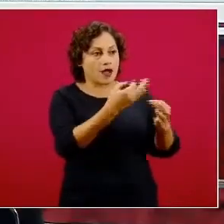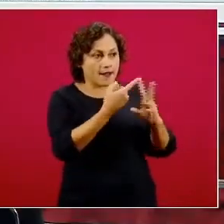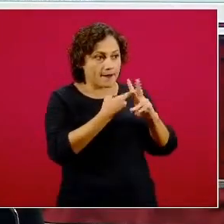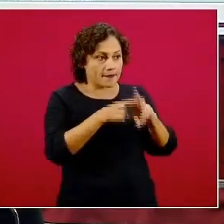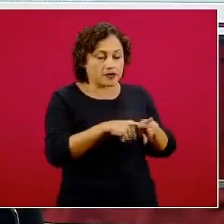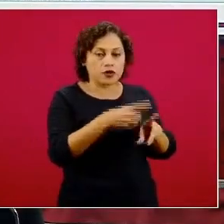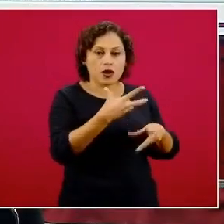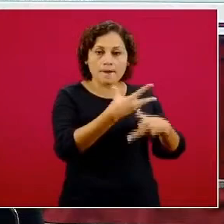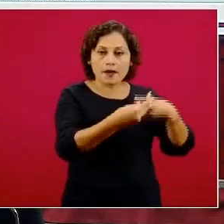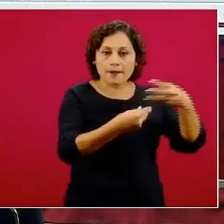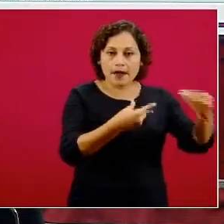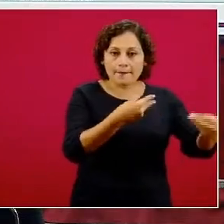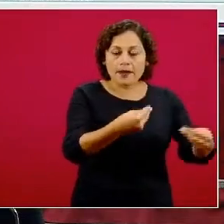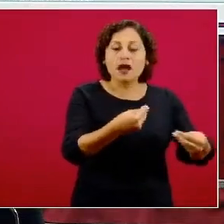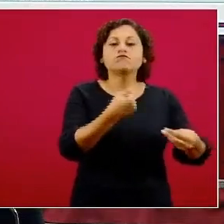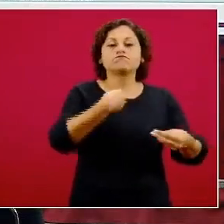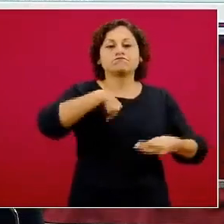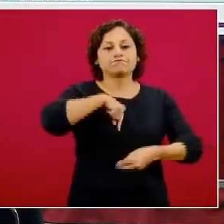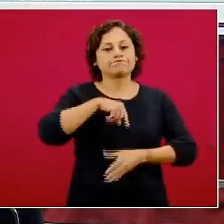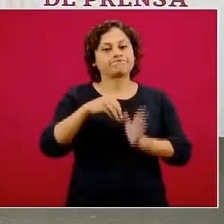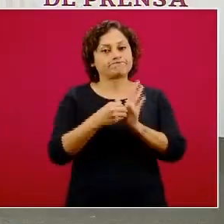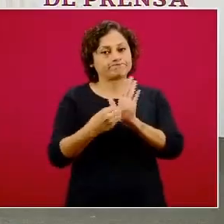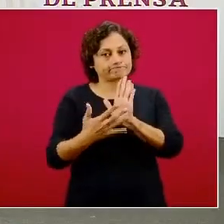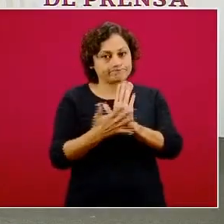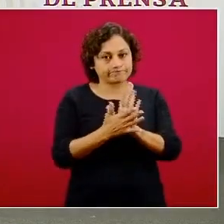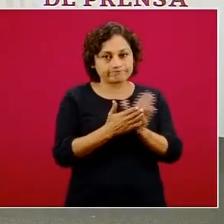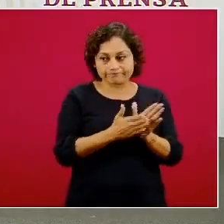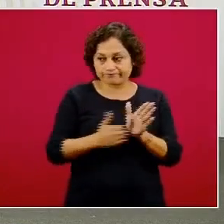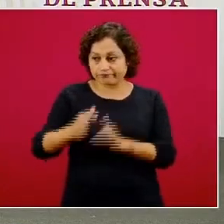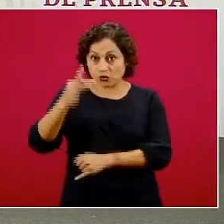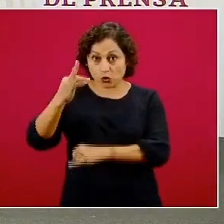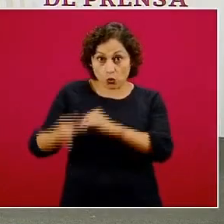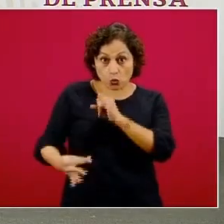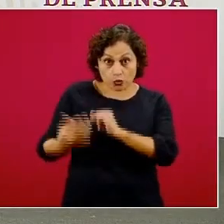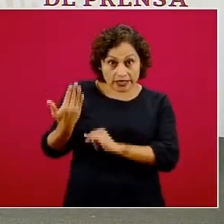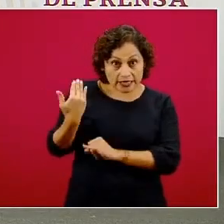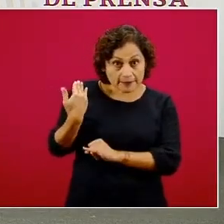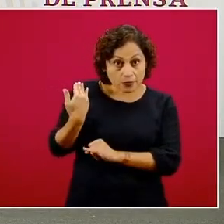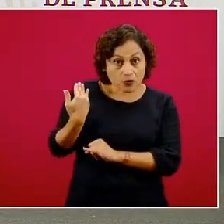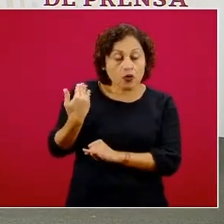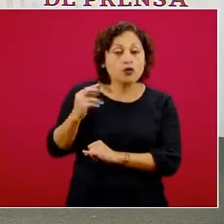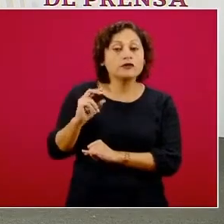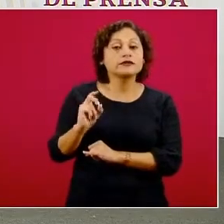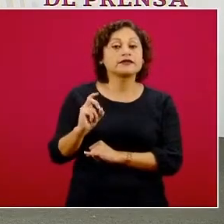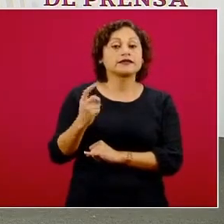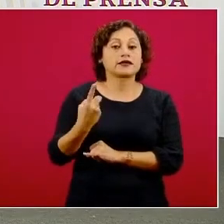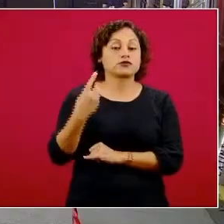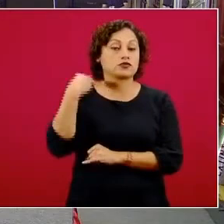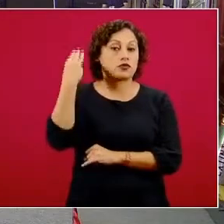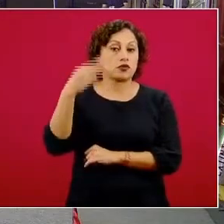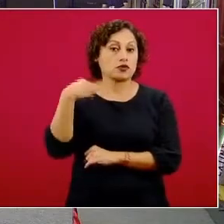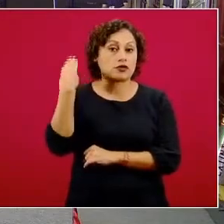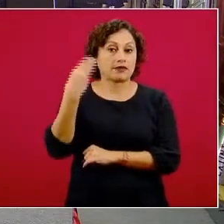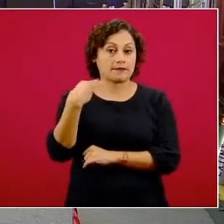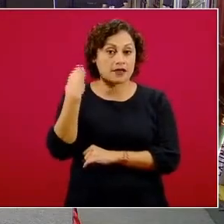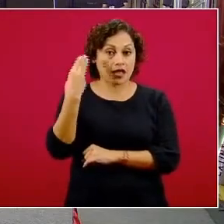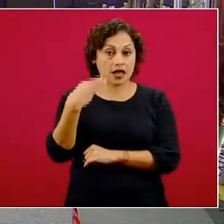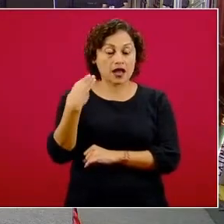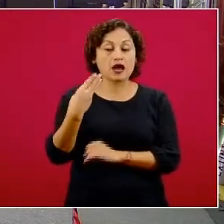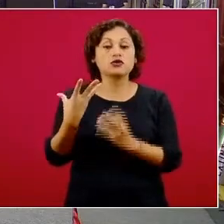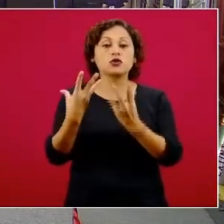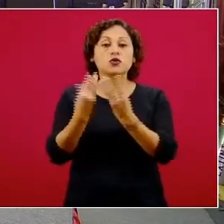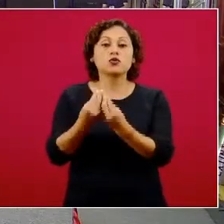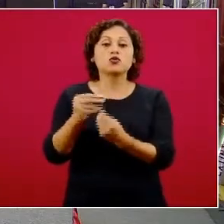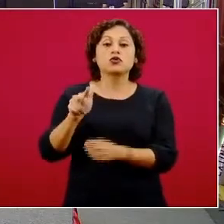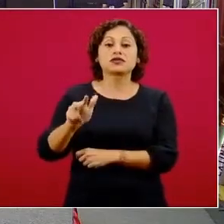comunitaria, hasta que nuestro último aviso en particular, el del 31 de marzo, en conjunto con el del 18